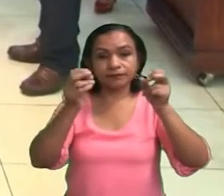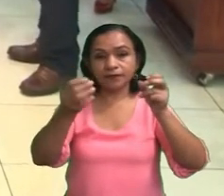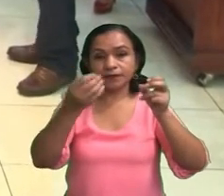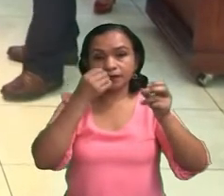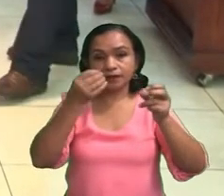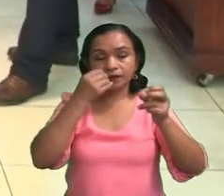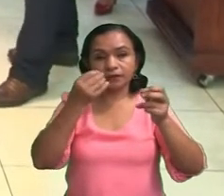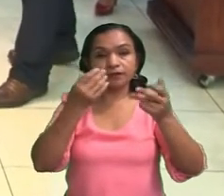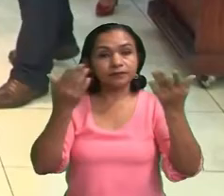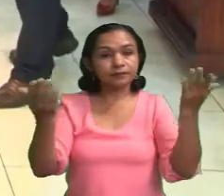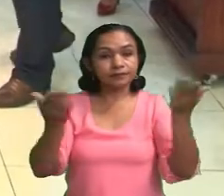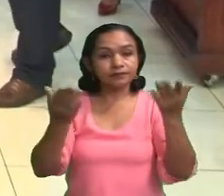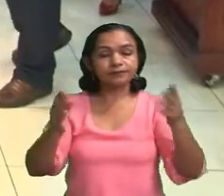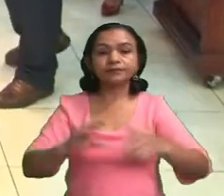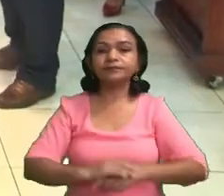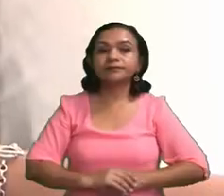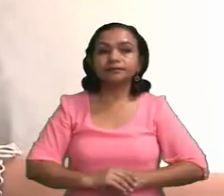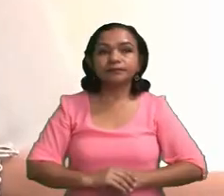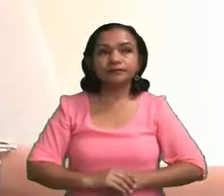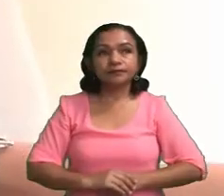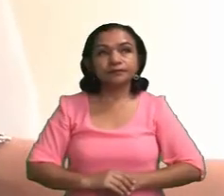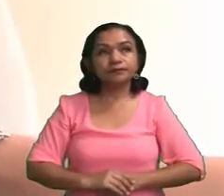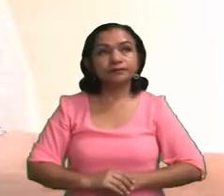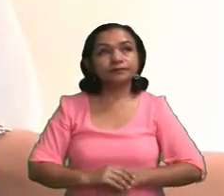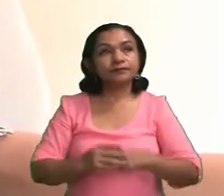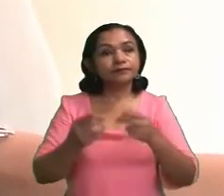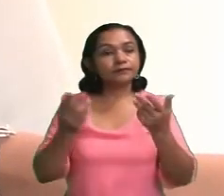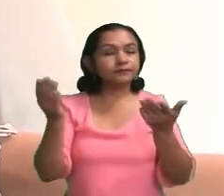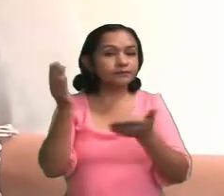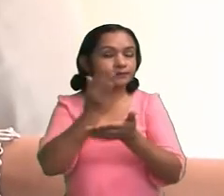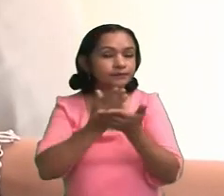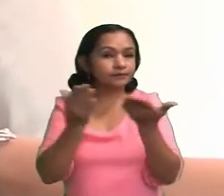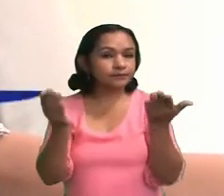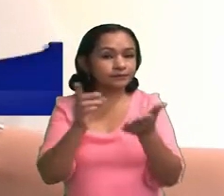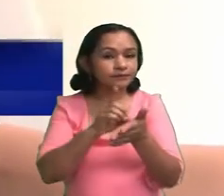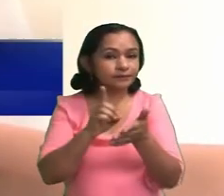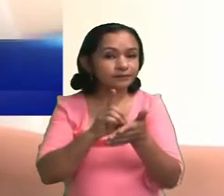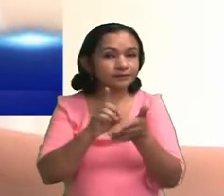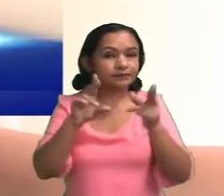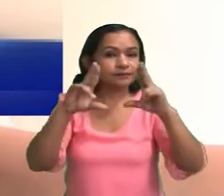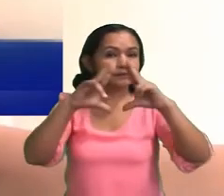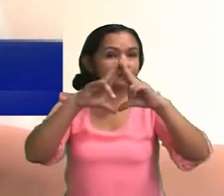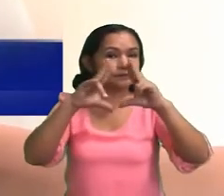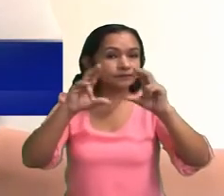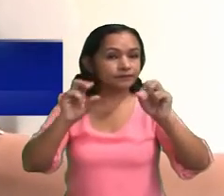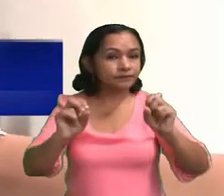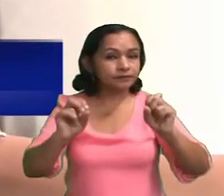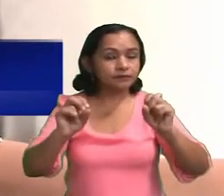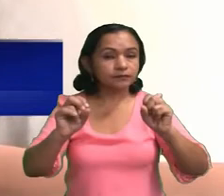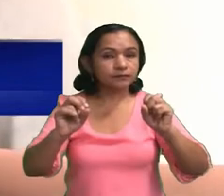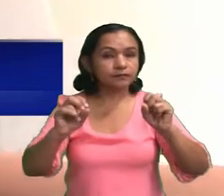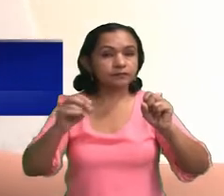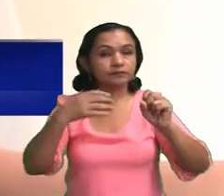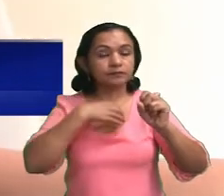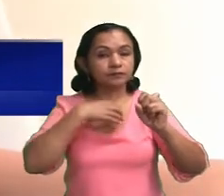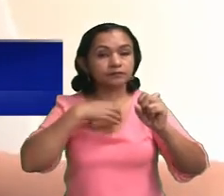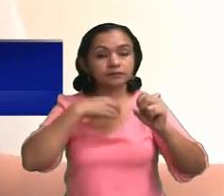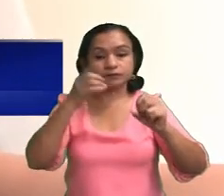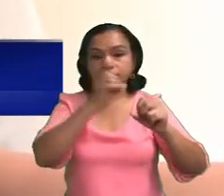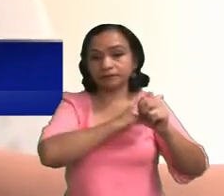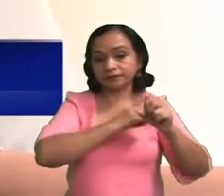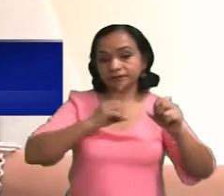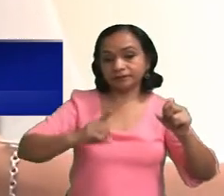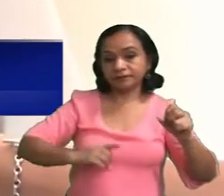alimentaria y nutricional. Sin duda alguna que Nicaragua y a través de su Cámara de Diputados